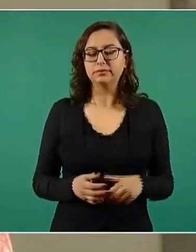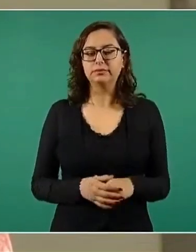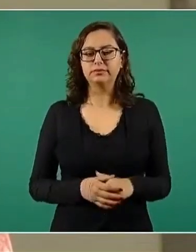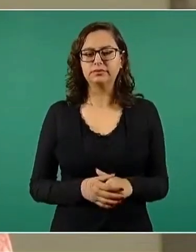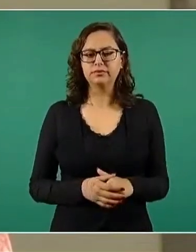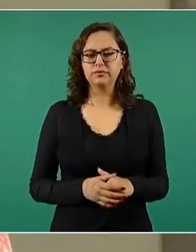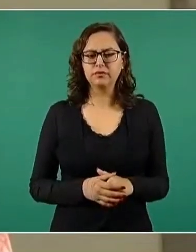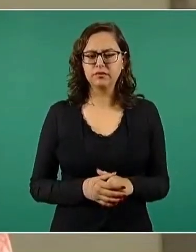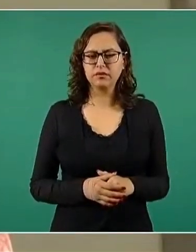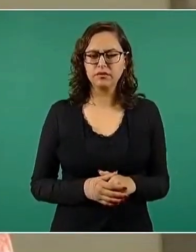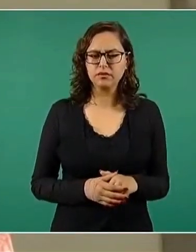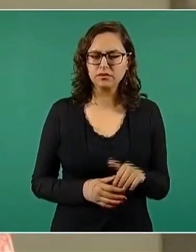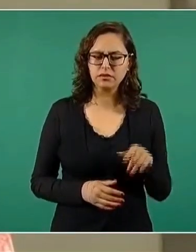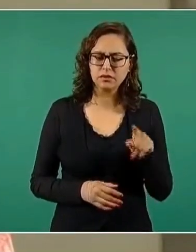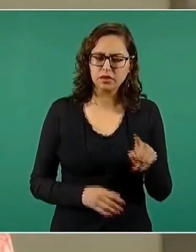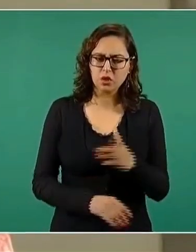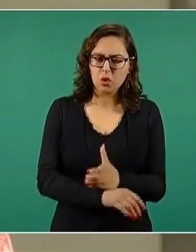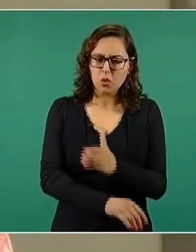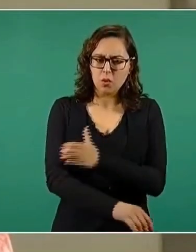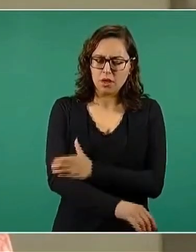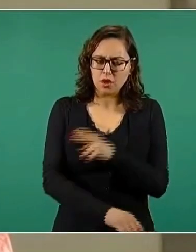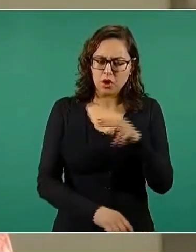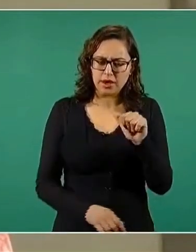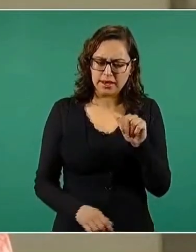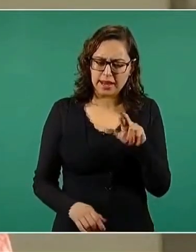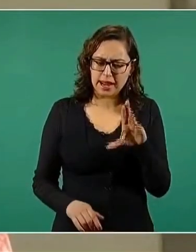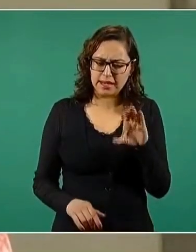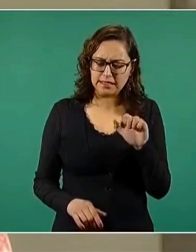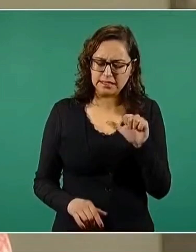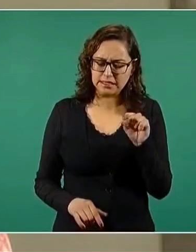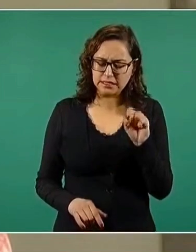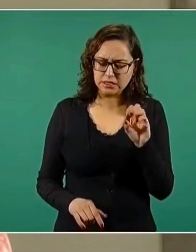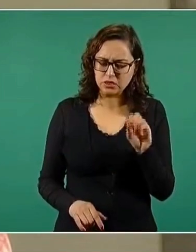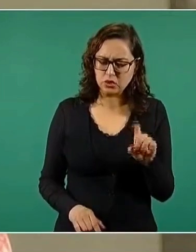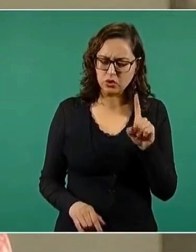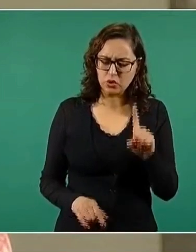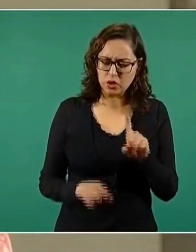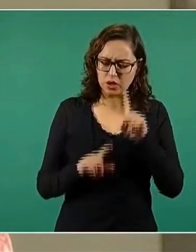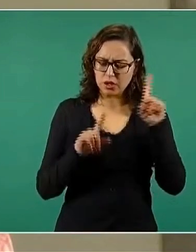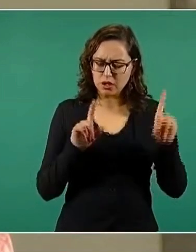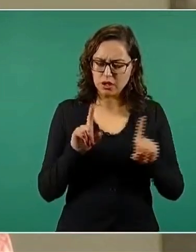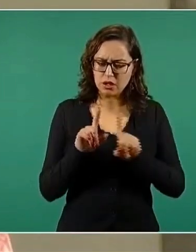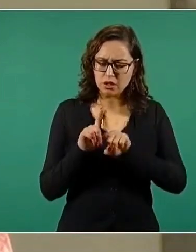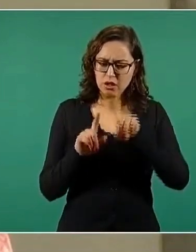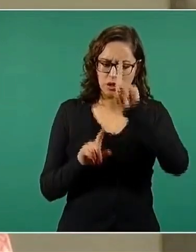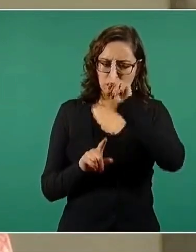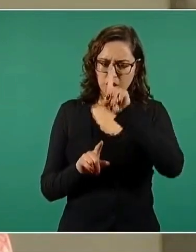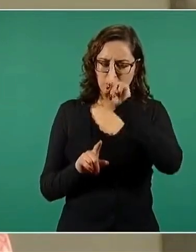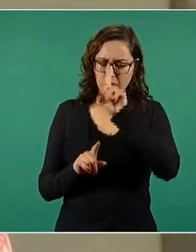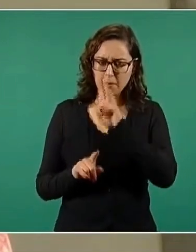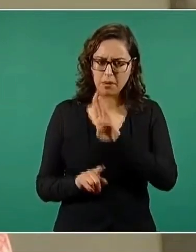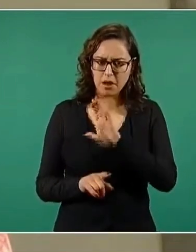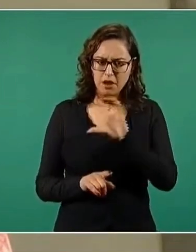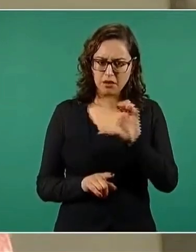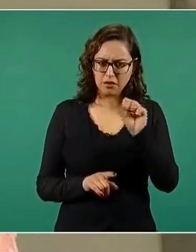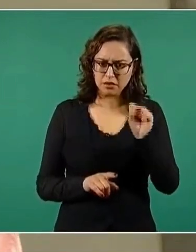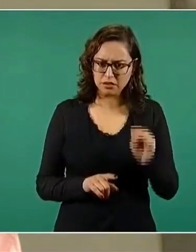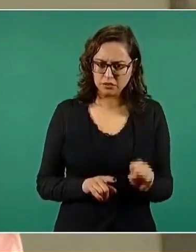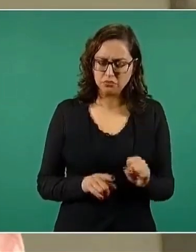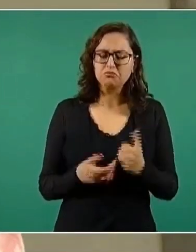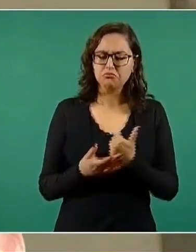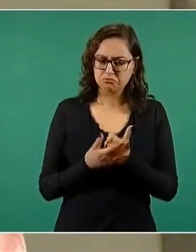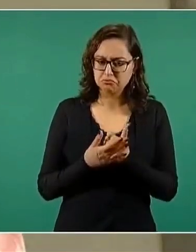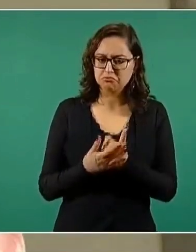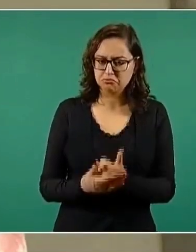el compañero Narciso Agúndez es nuestro compañero asesor del gobierno de Baja California Sur, nos va a ayudar